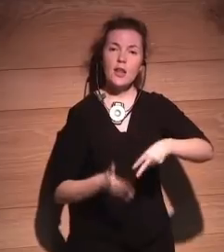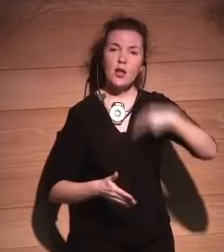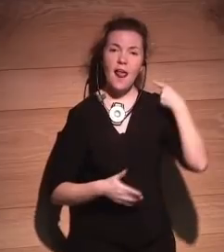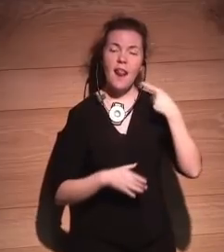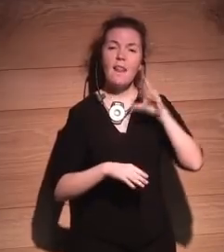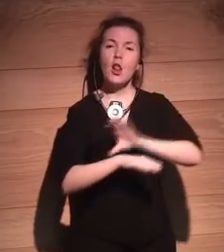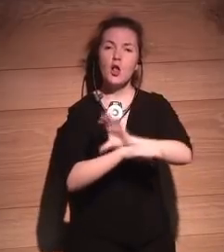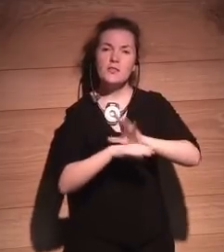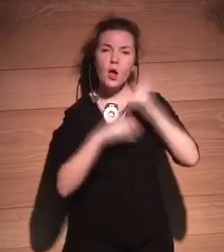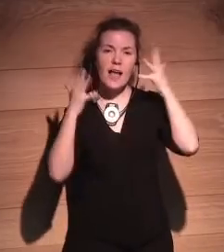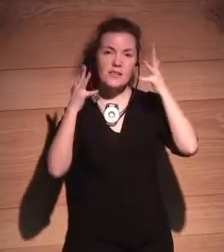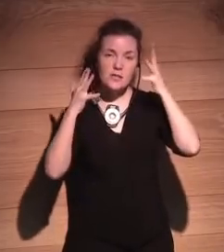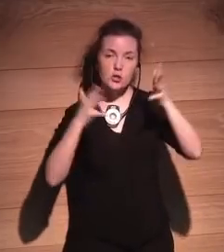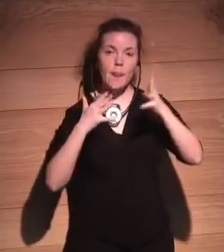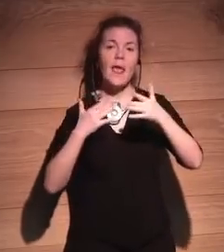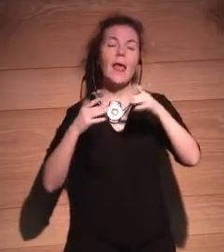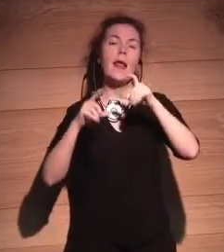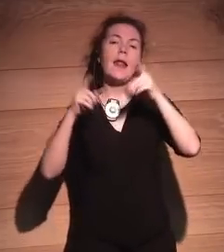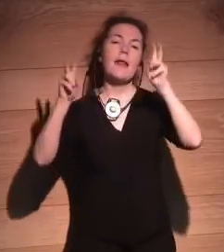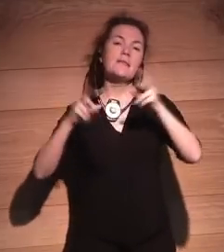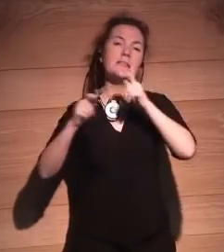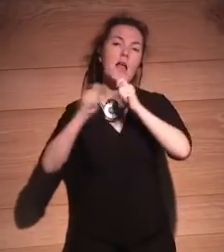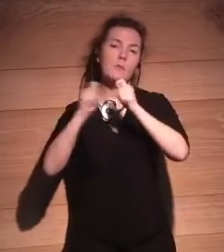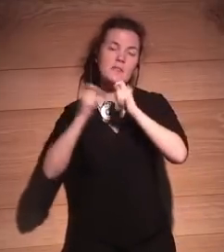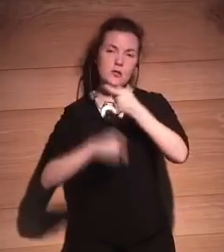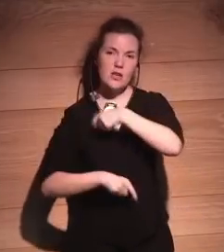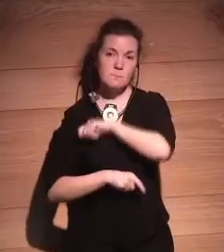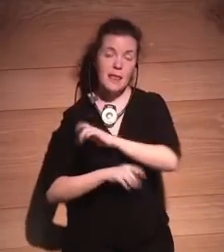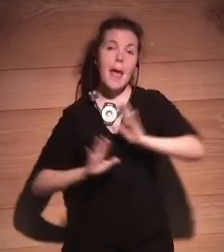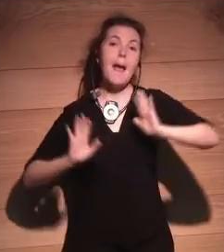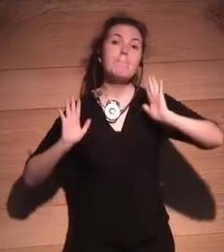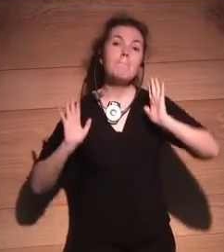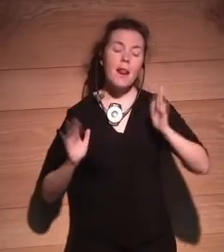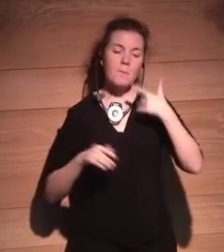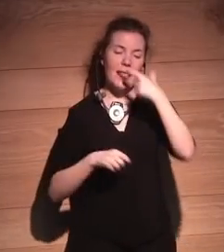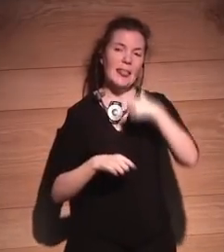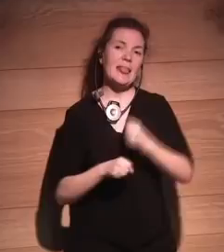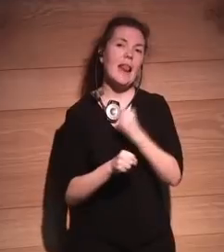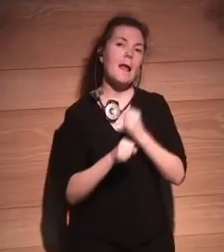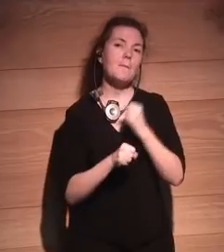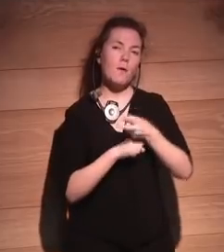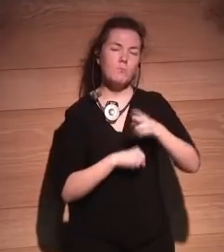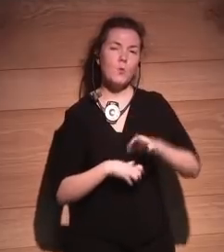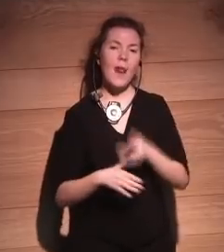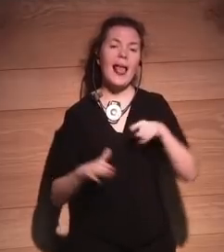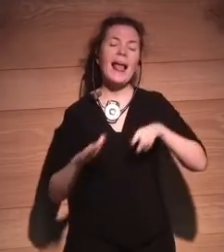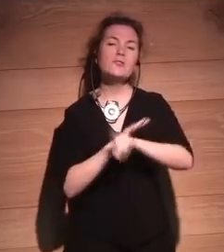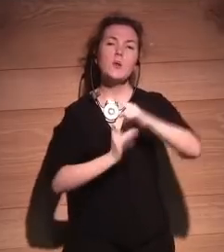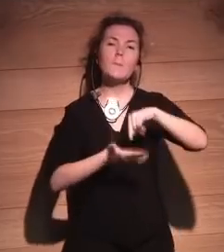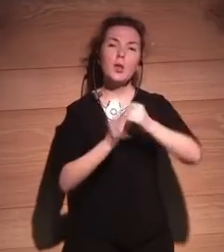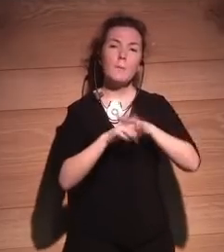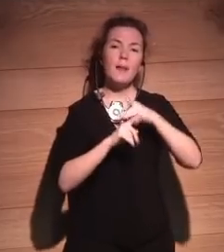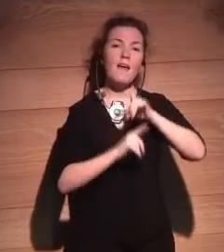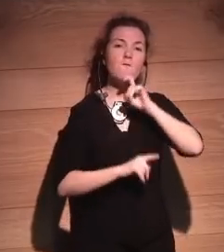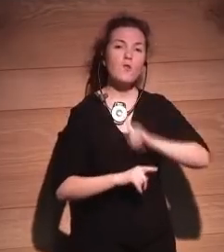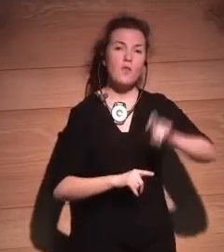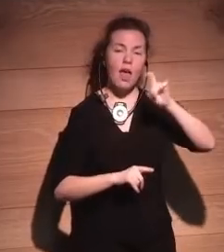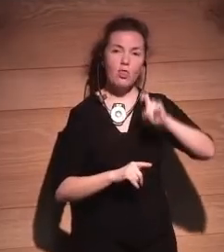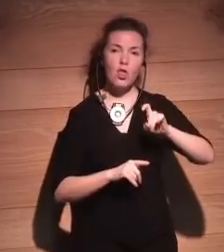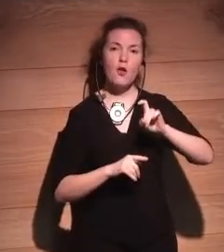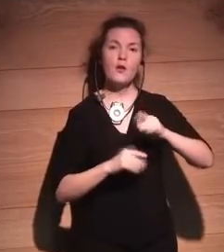Consejo Asesor de The Conversation España, pero mi trabajo es de gestor de proyectos para la Fundación Bill and